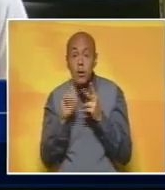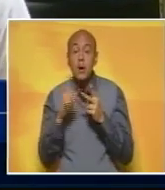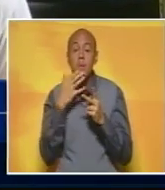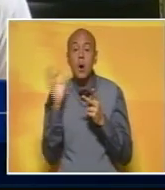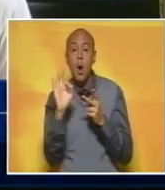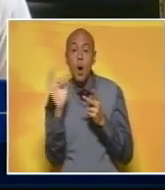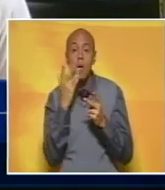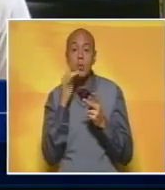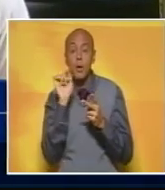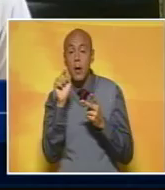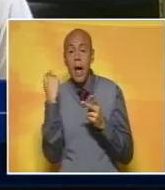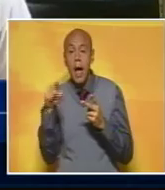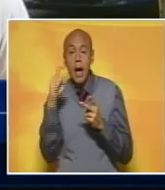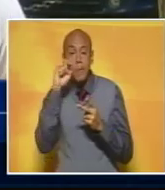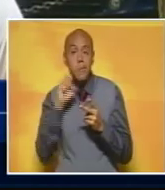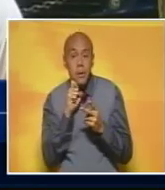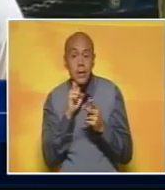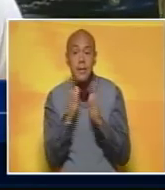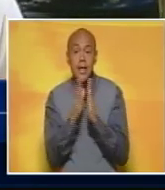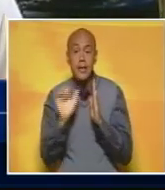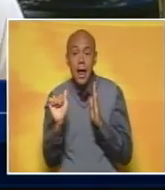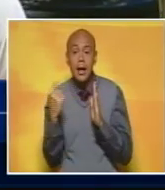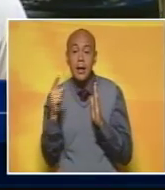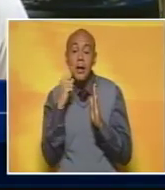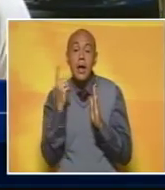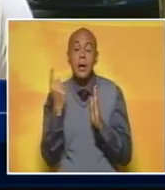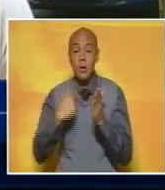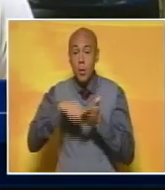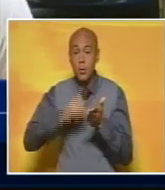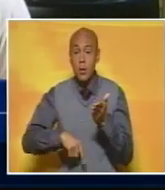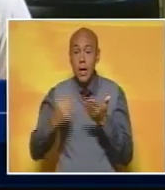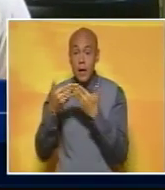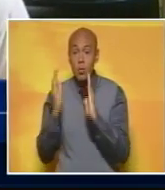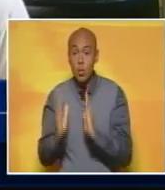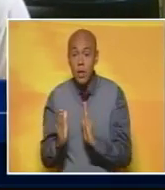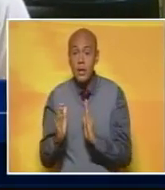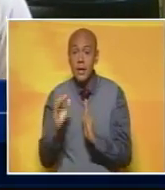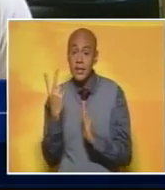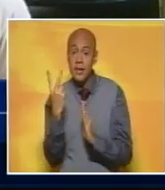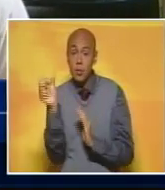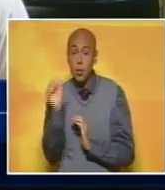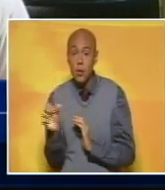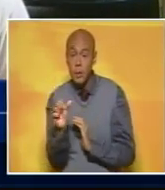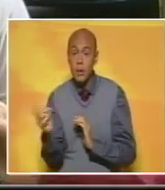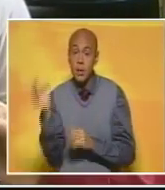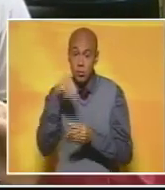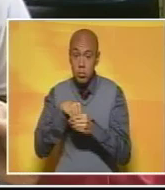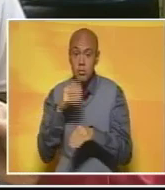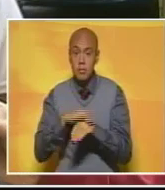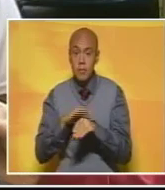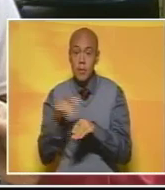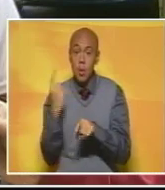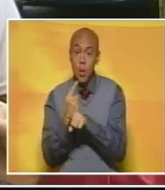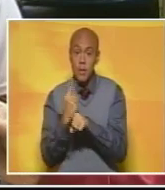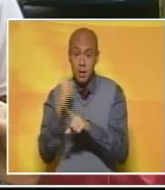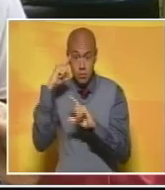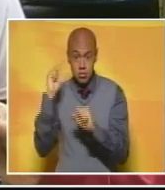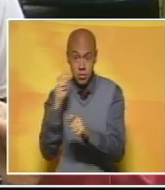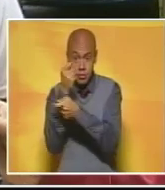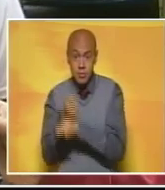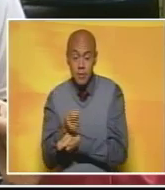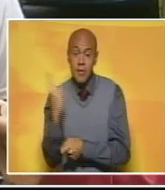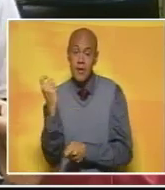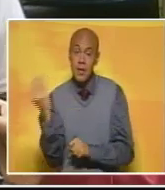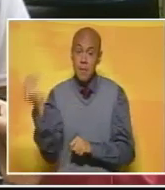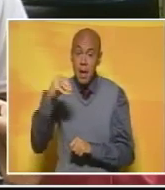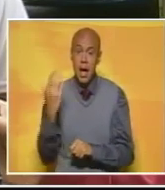que están haciendo en la Maternidad Santana, que están contratando estudiantes de enfermería del segundo semestre. No tienen las competencias que tiene una enfermera para garantizar